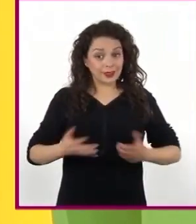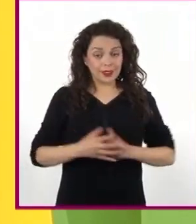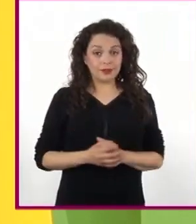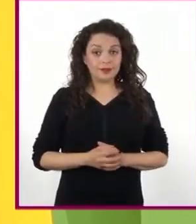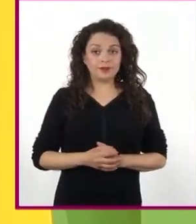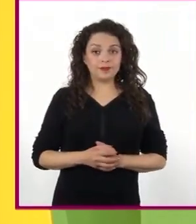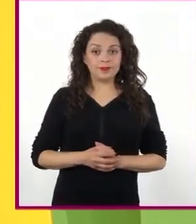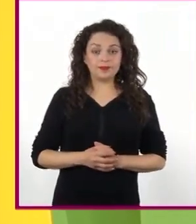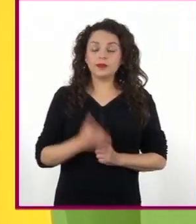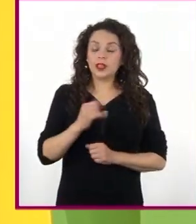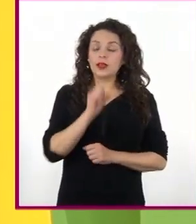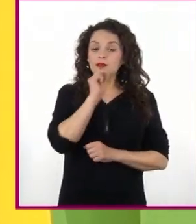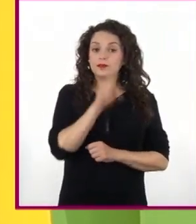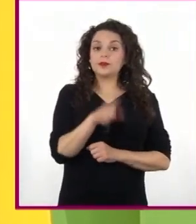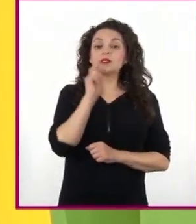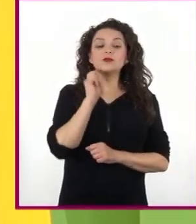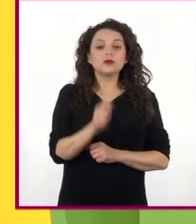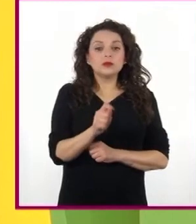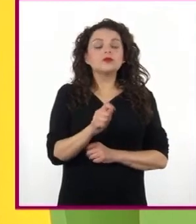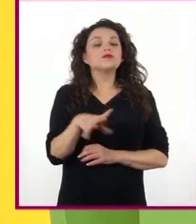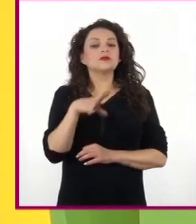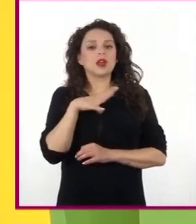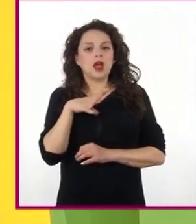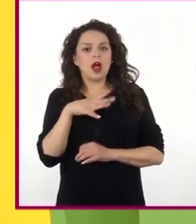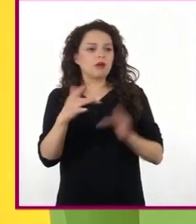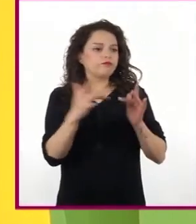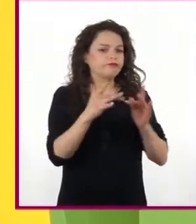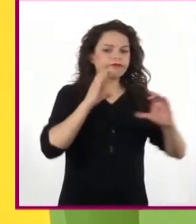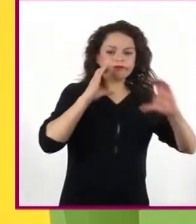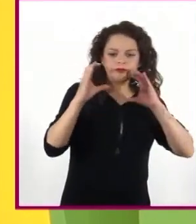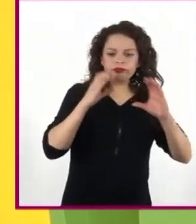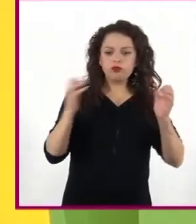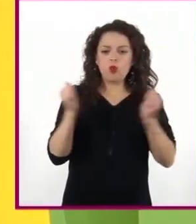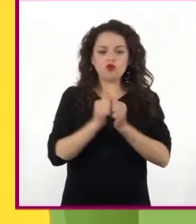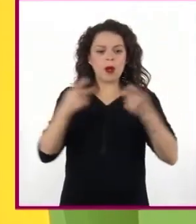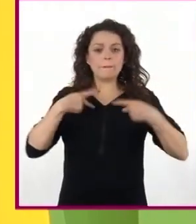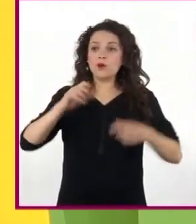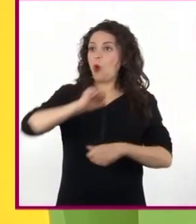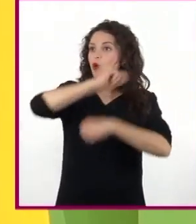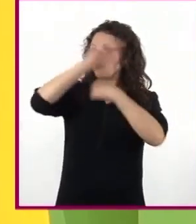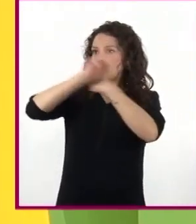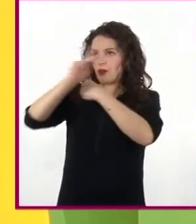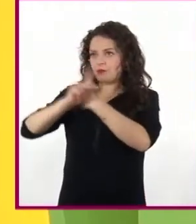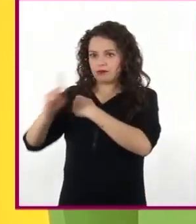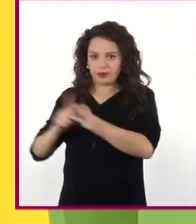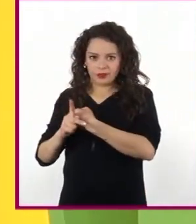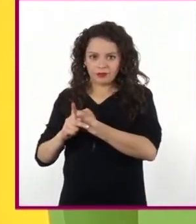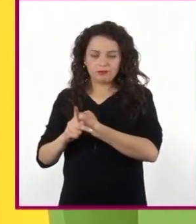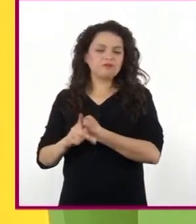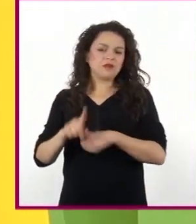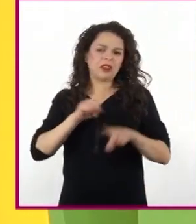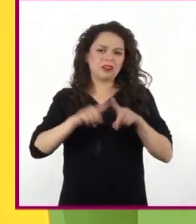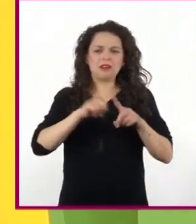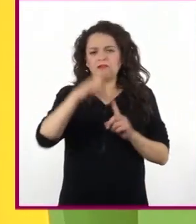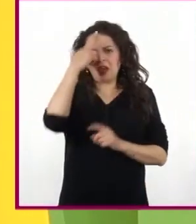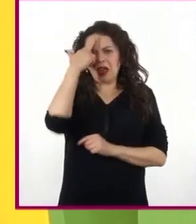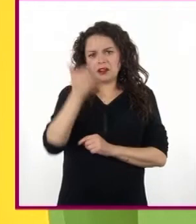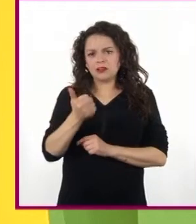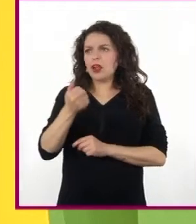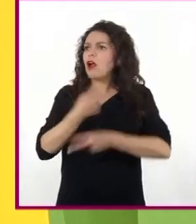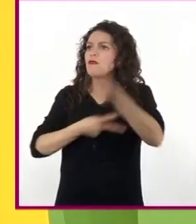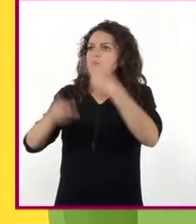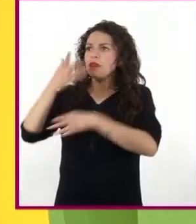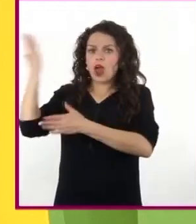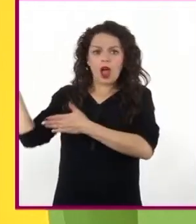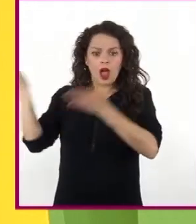También puede darse el caso de que interactúen con personas de otros países quienes, por diversas razones, llegaron al nuestro y sus